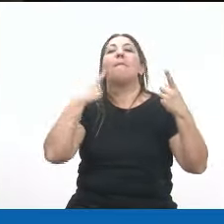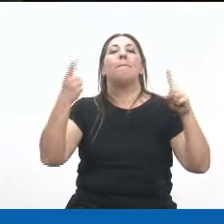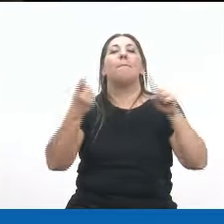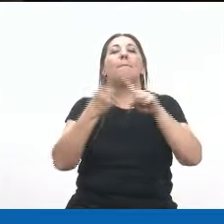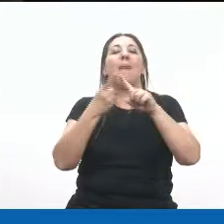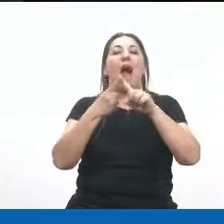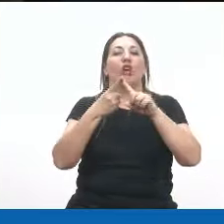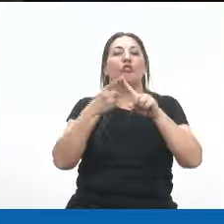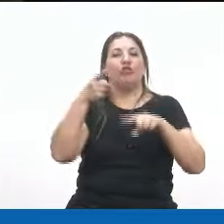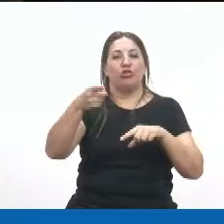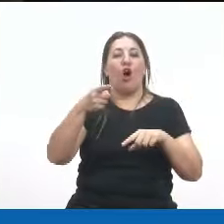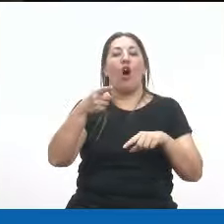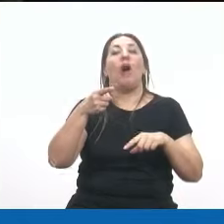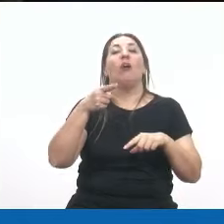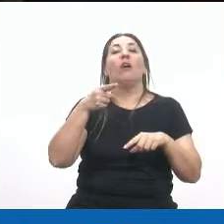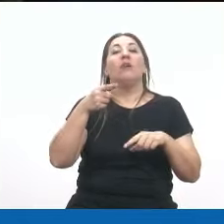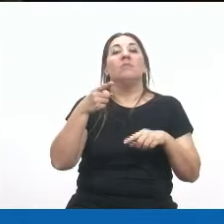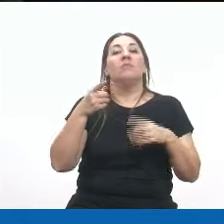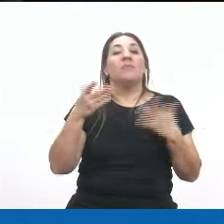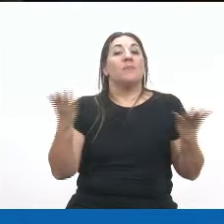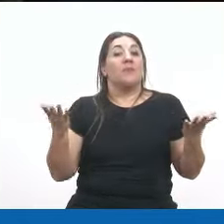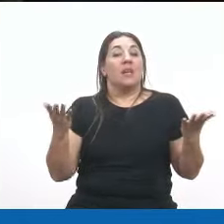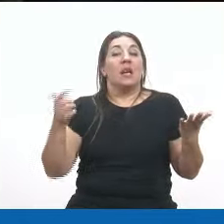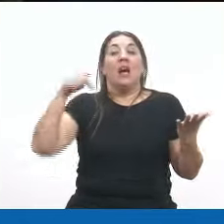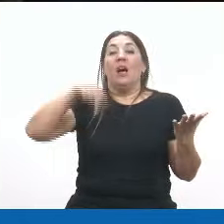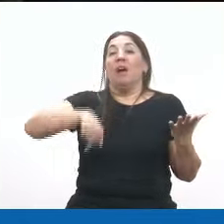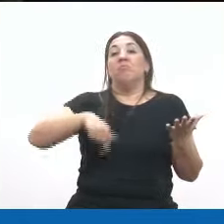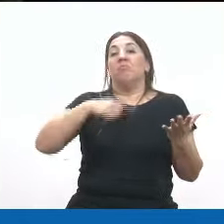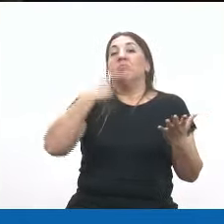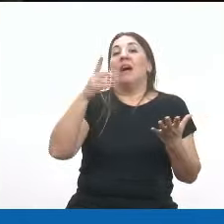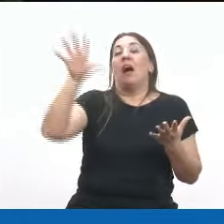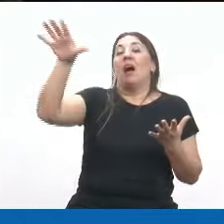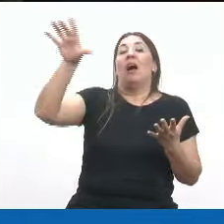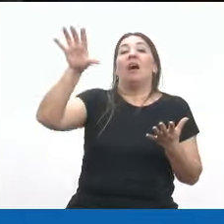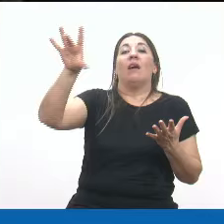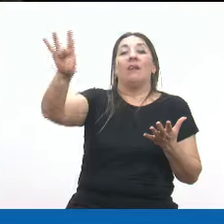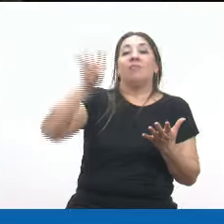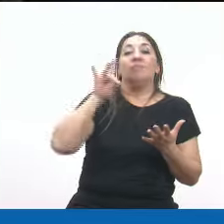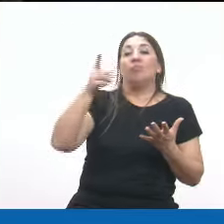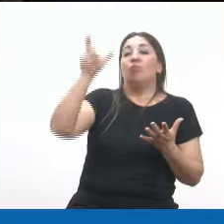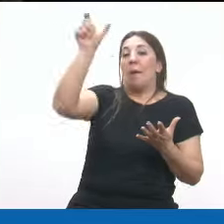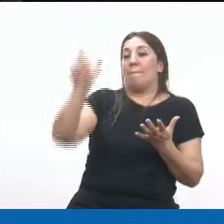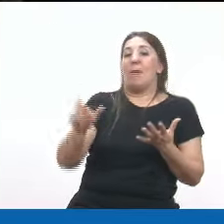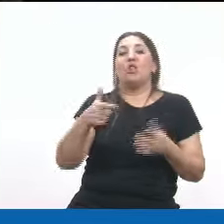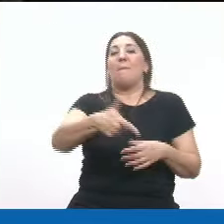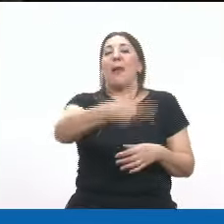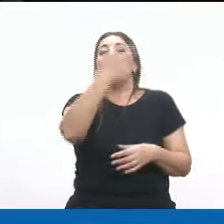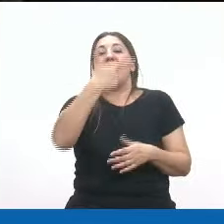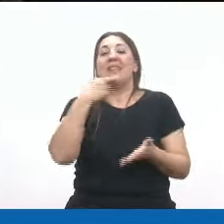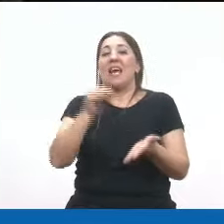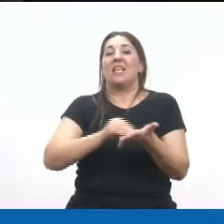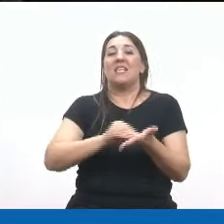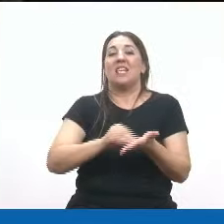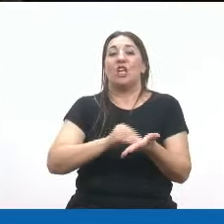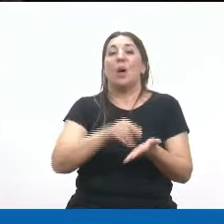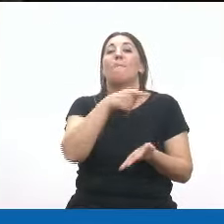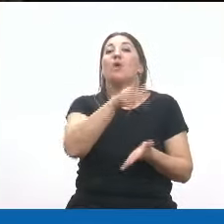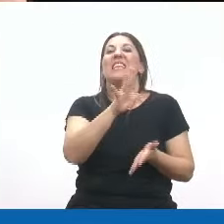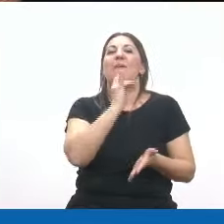sofisticados entonces contrataron un matón para que venga a matar a un senador que estaba denunciando ese